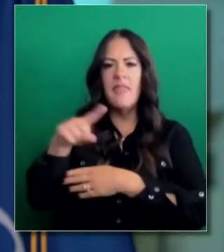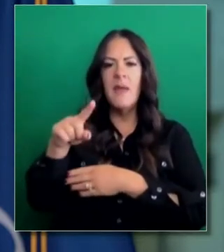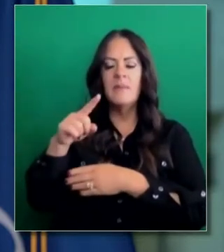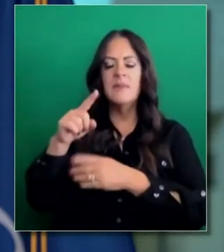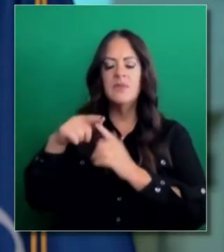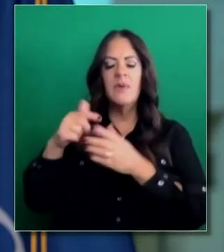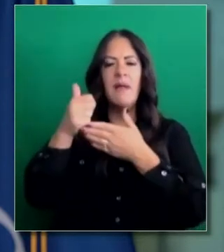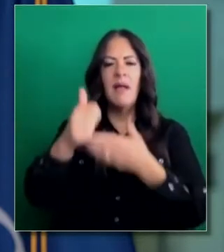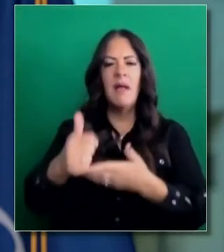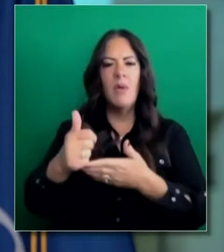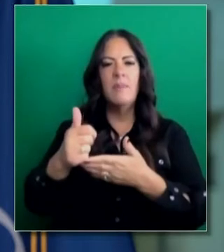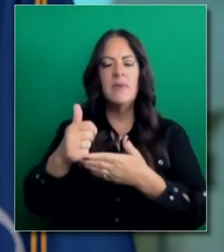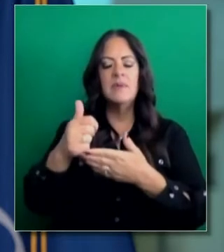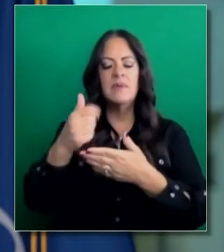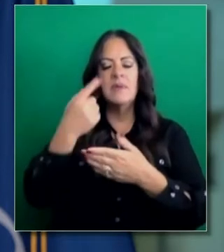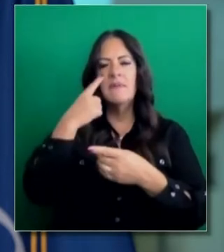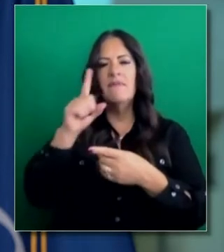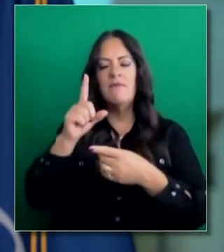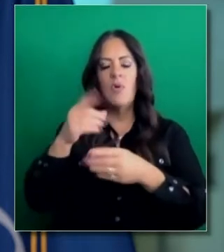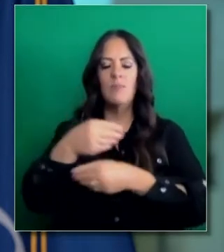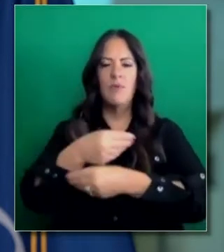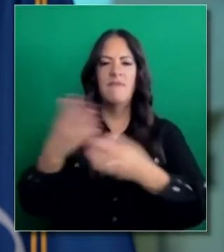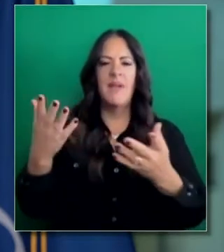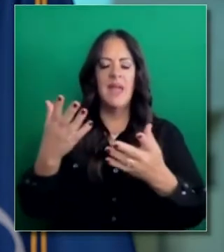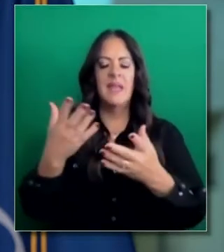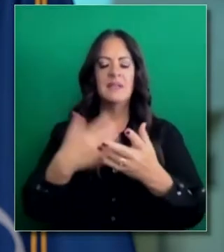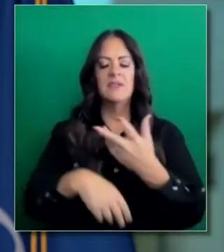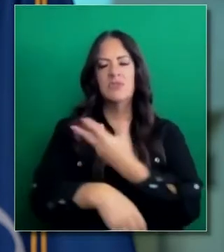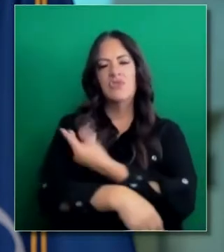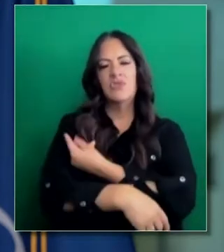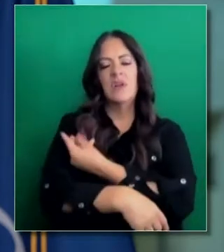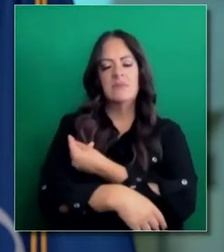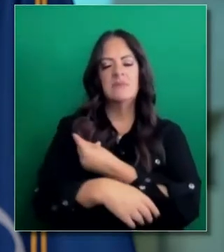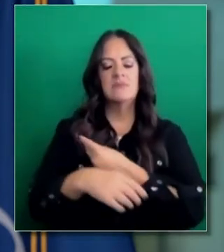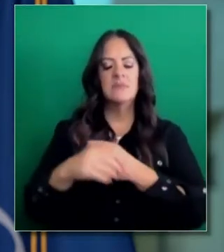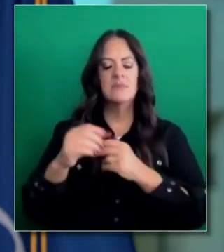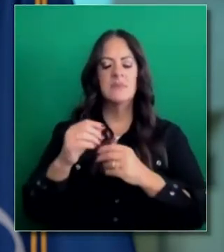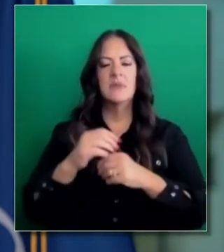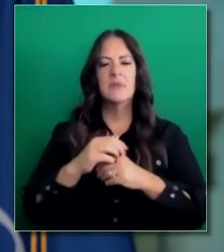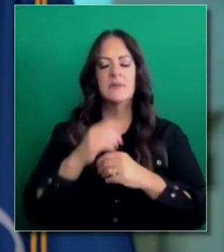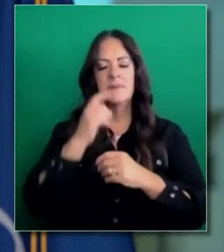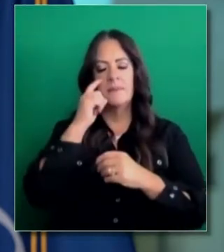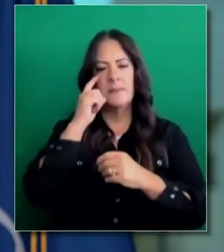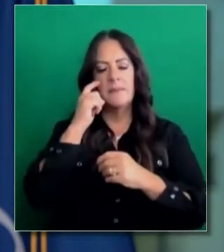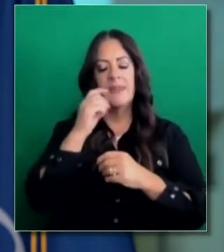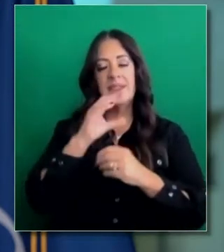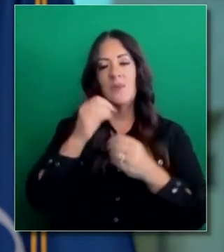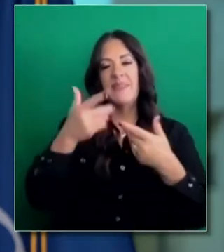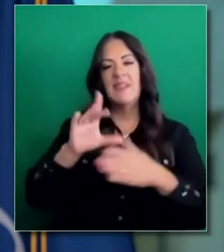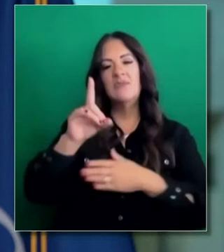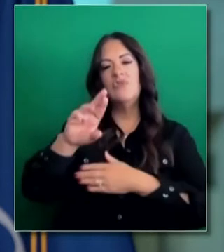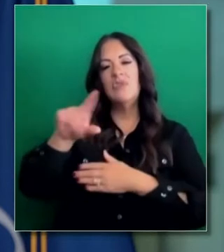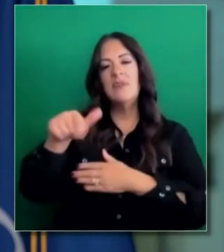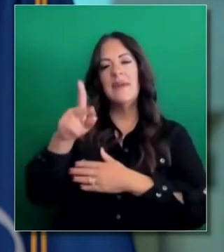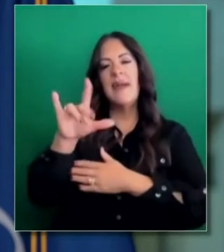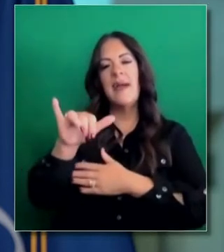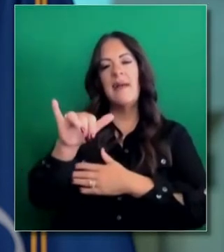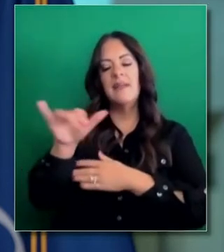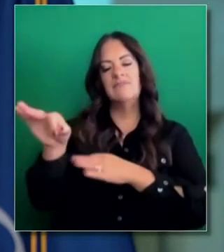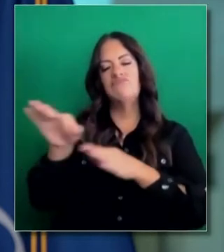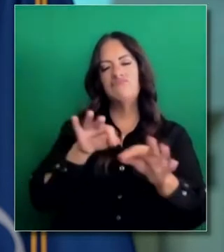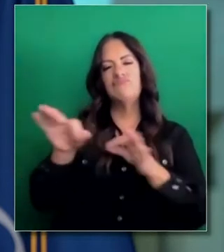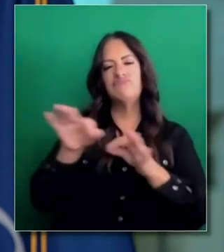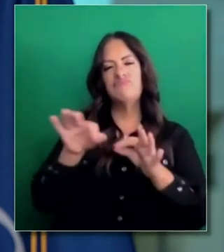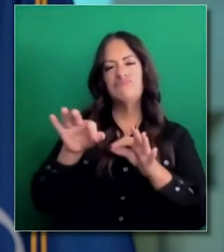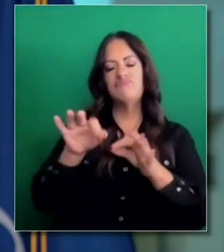ayuden con esta última milla de distribución y administración de la vacuna del doctor jalid y yolanda a través de ustedes pueden amplificar esto un poco más en